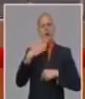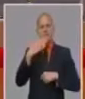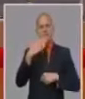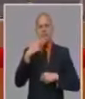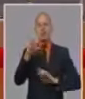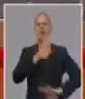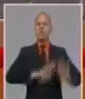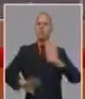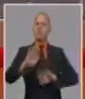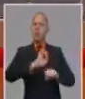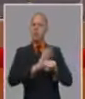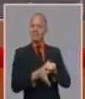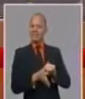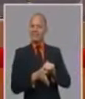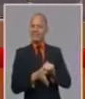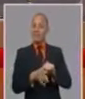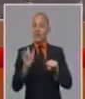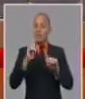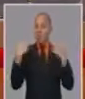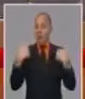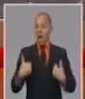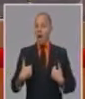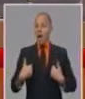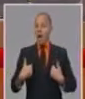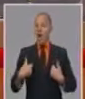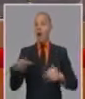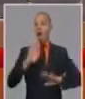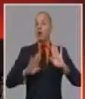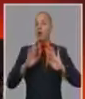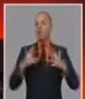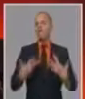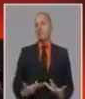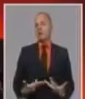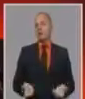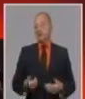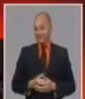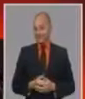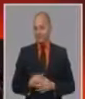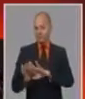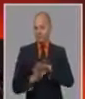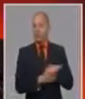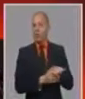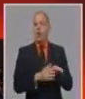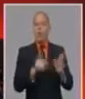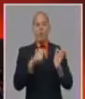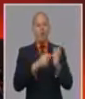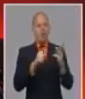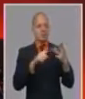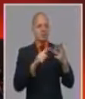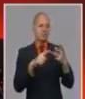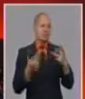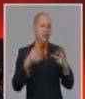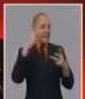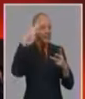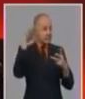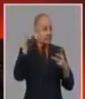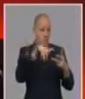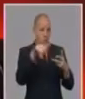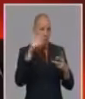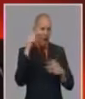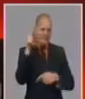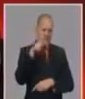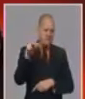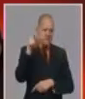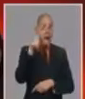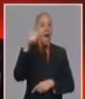más inmunosuprimido. Y en la psicológica también evaluamos a nuestros 49 convalecientes desde el punto de vista psicológico, y además de la ansiedad